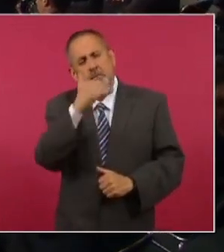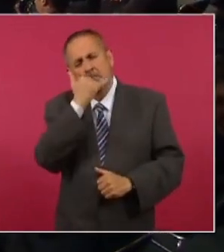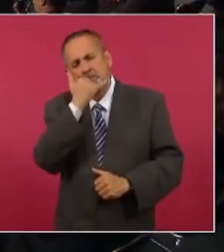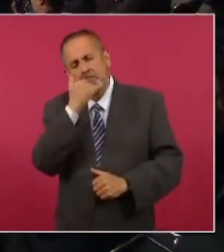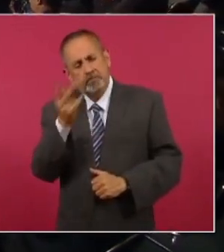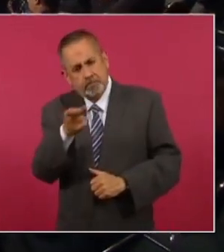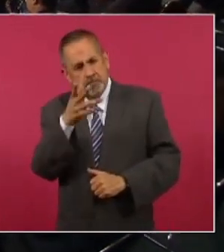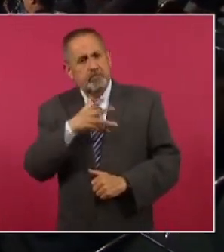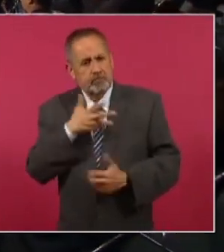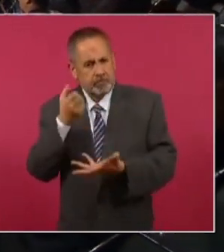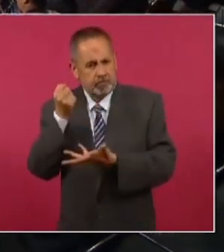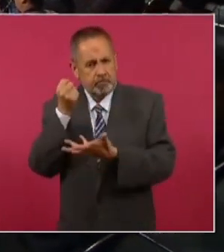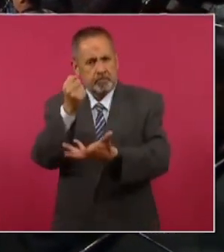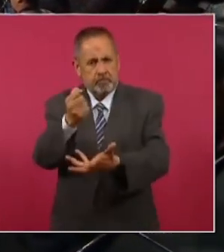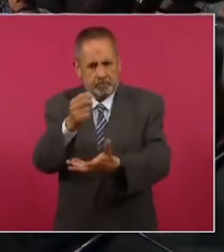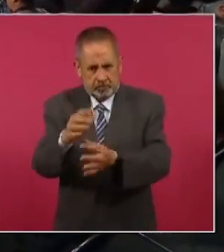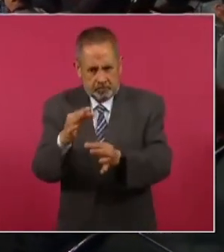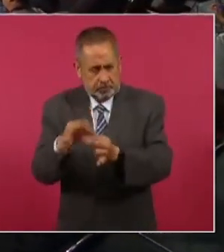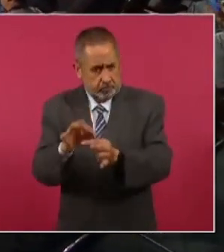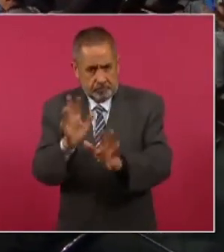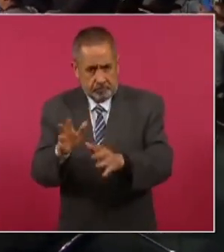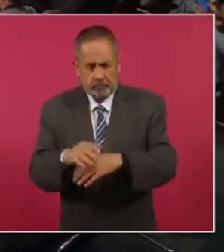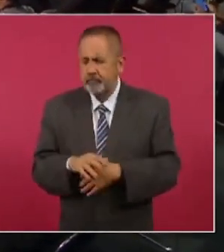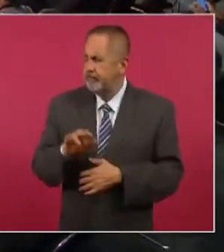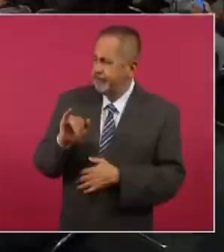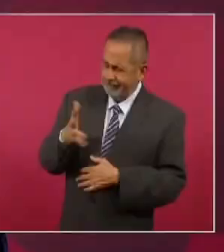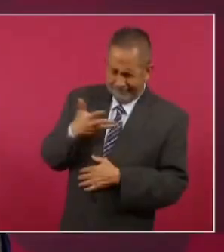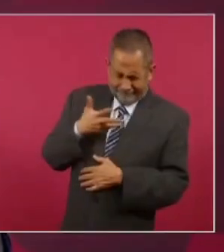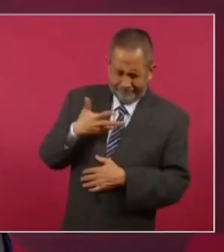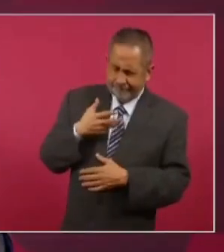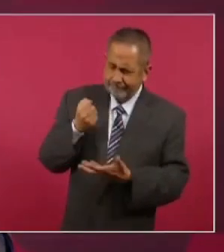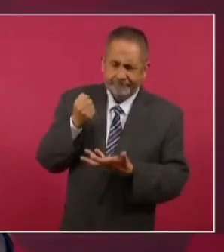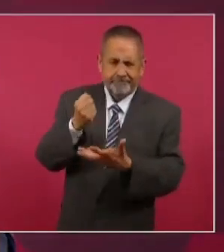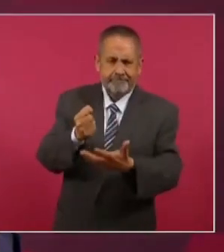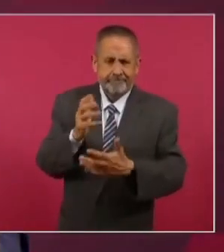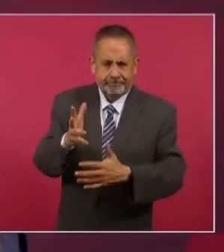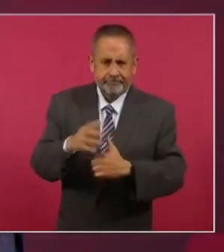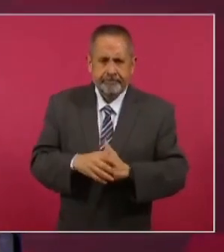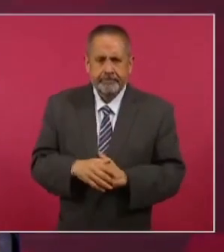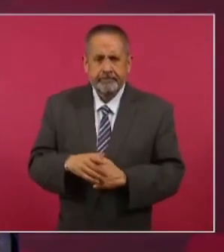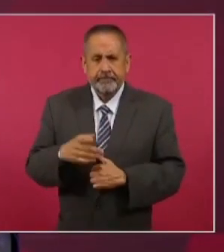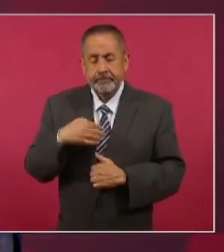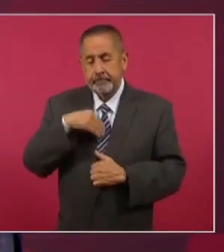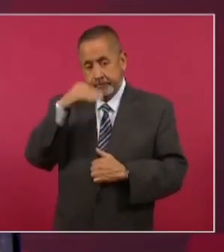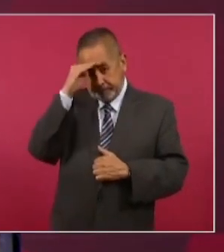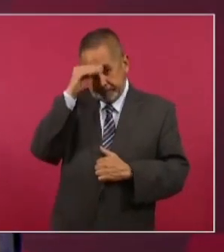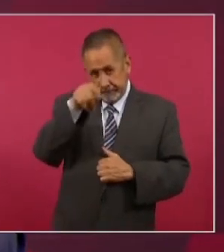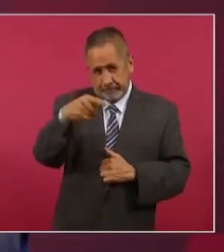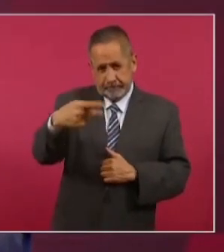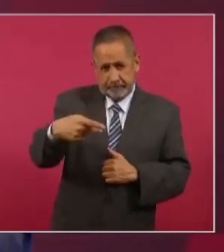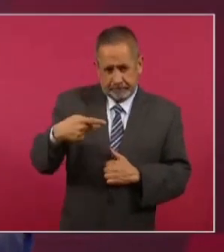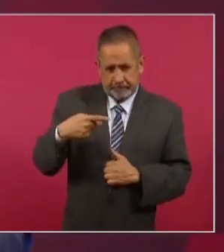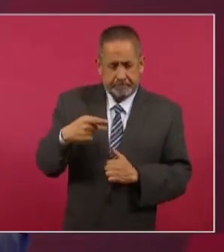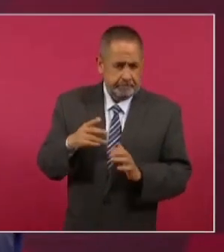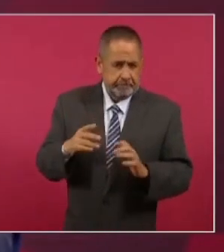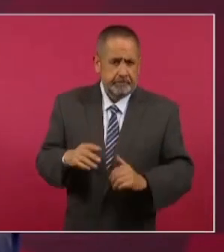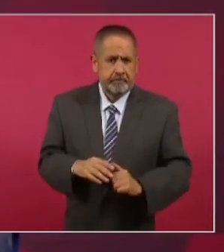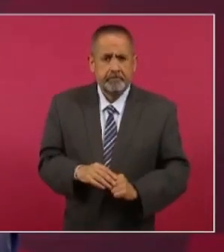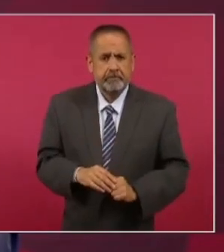asignado para esas líneas de transmisión yo pienso que por lo que estás preguntando y además